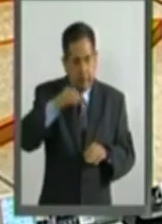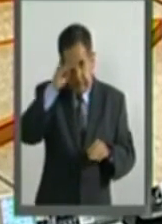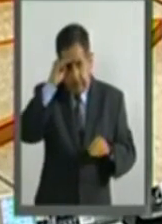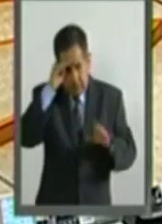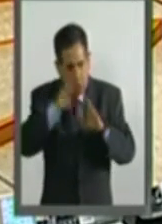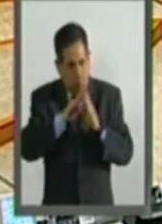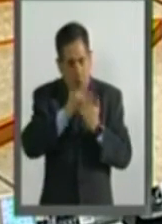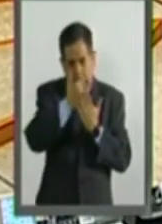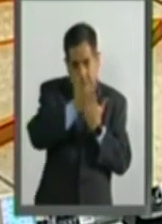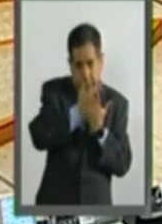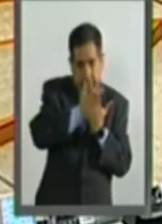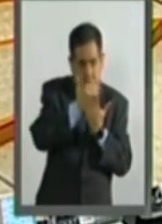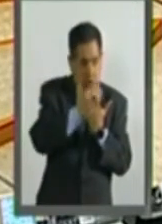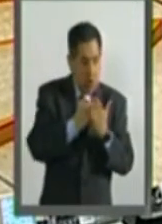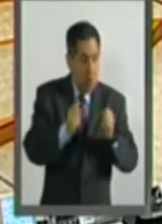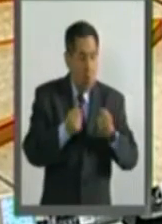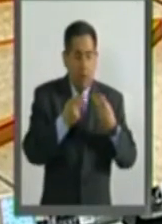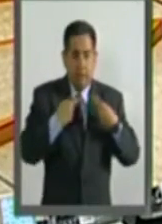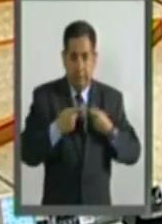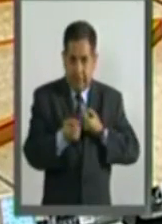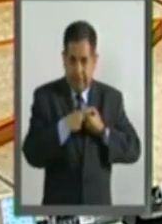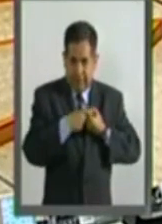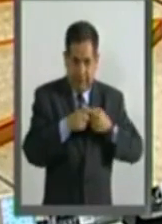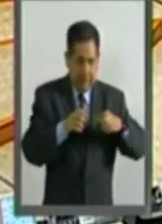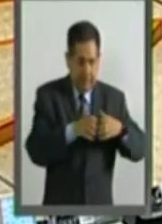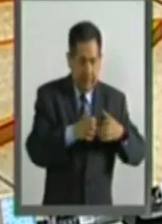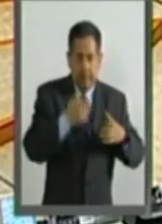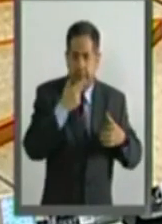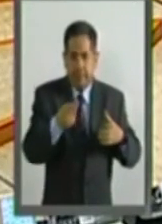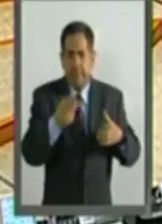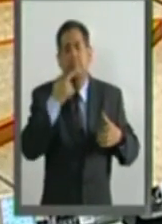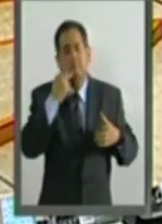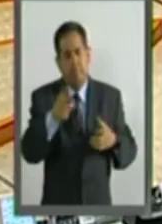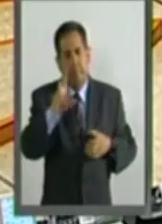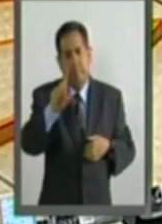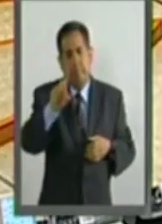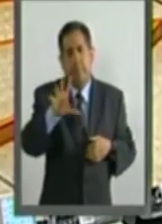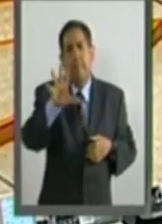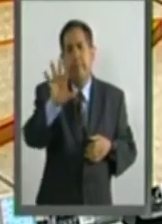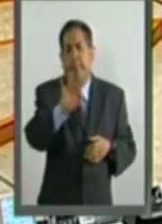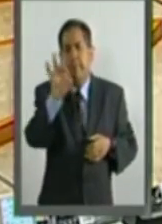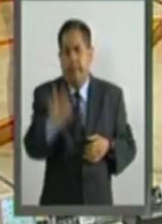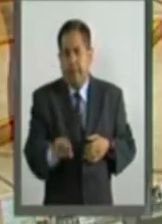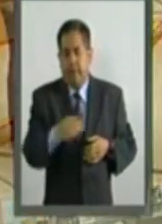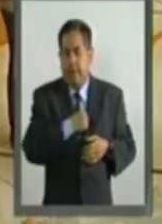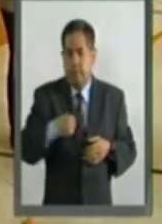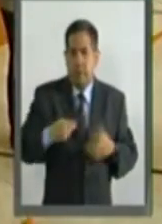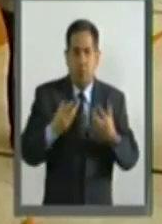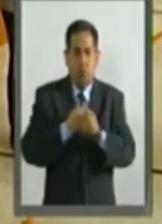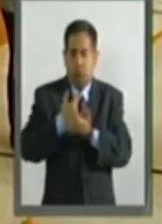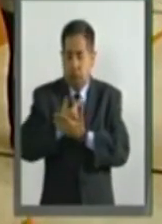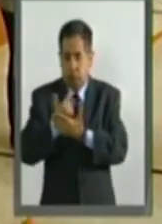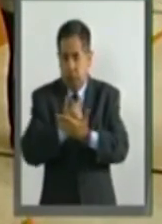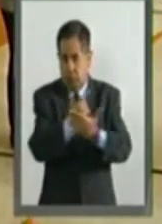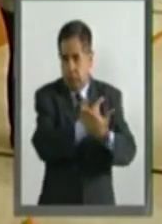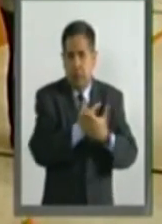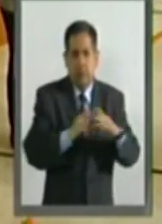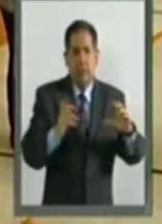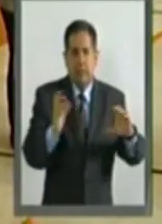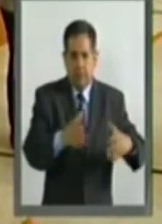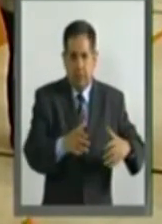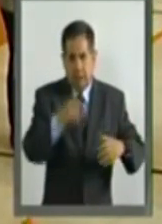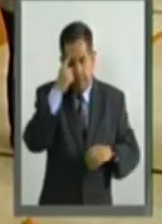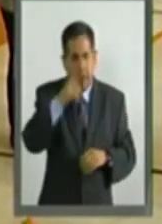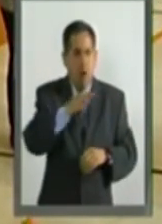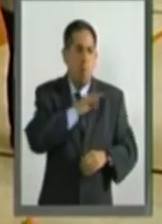el padrón del núcleo agrario a que se trate, sea el 35% de sus miembros ejidatarios o comuneros para